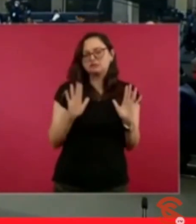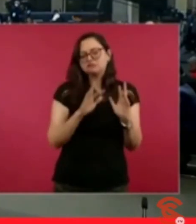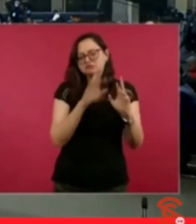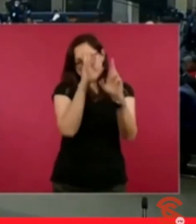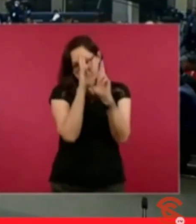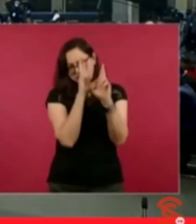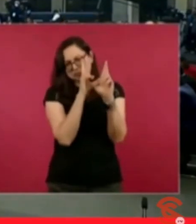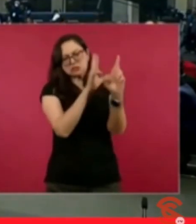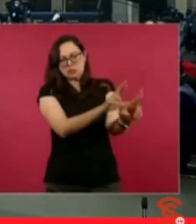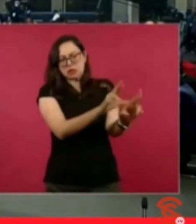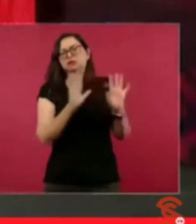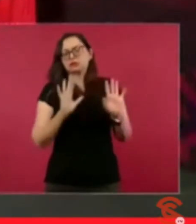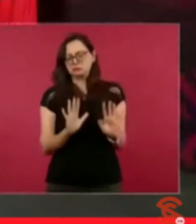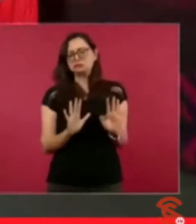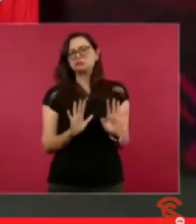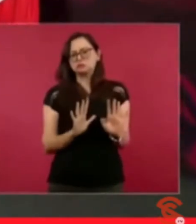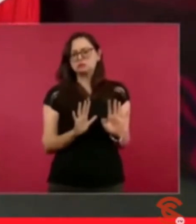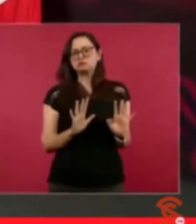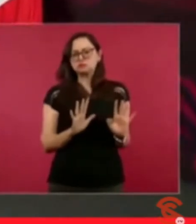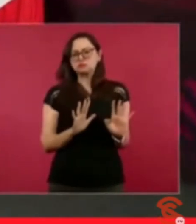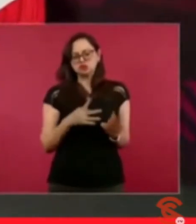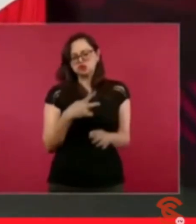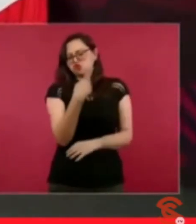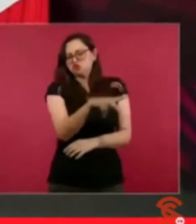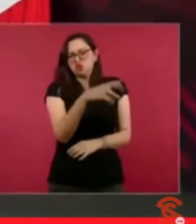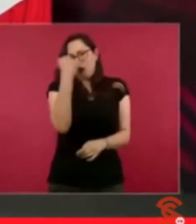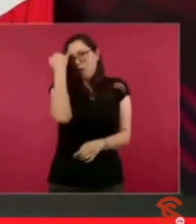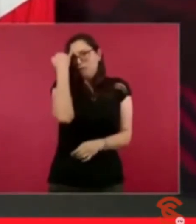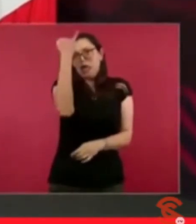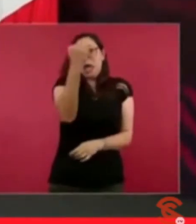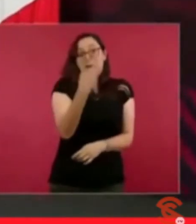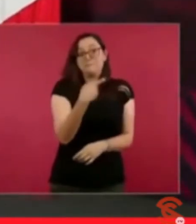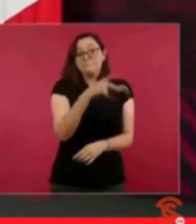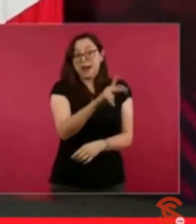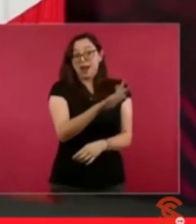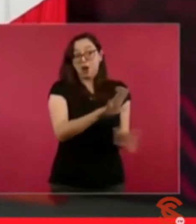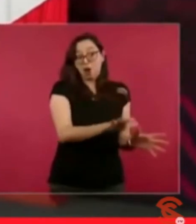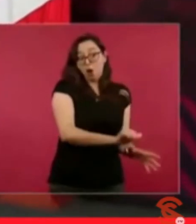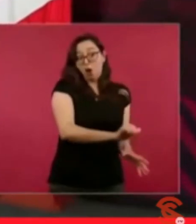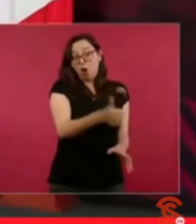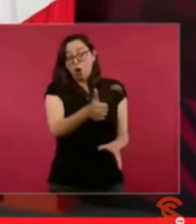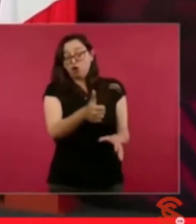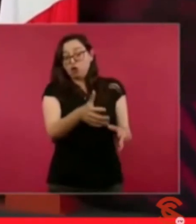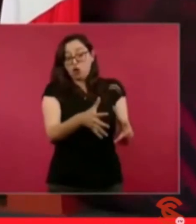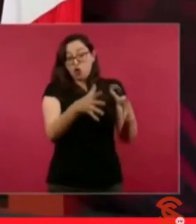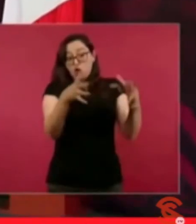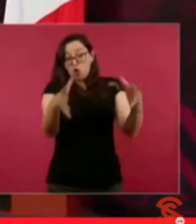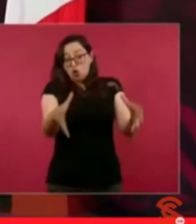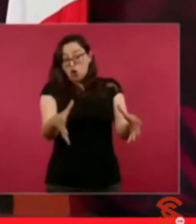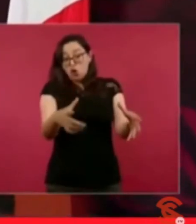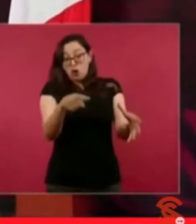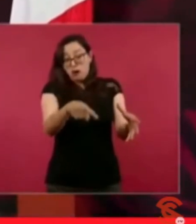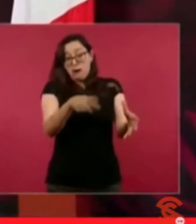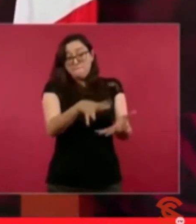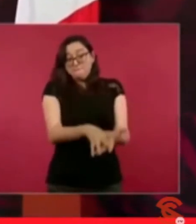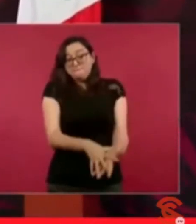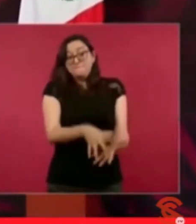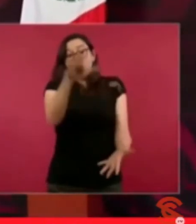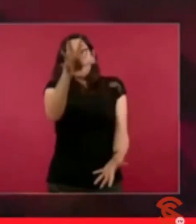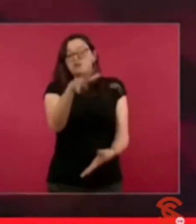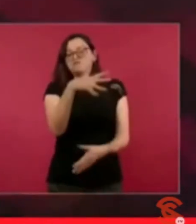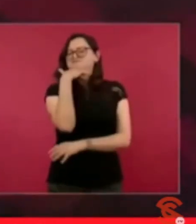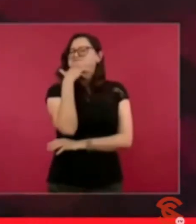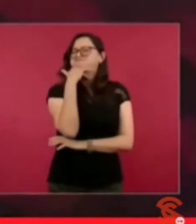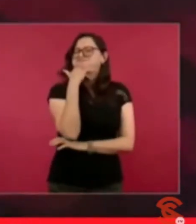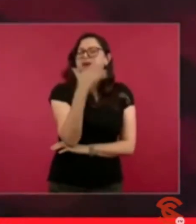Pero la mayoría de los conservadores son muy